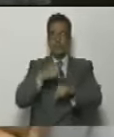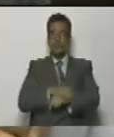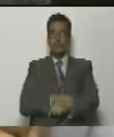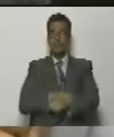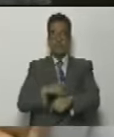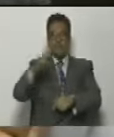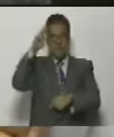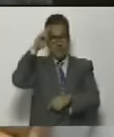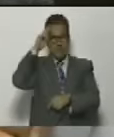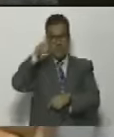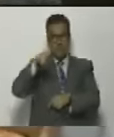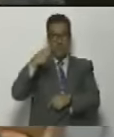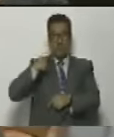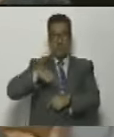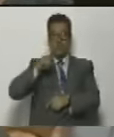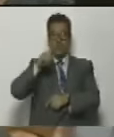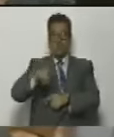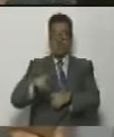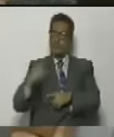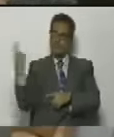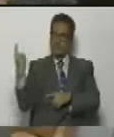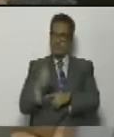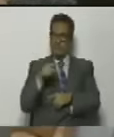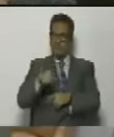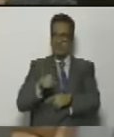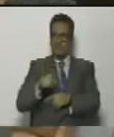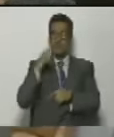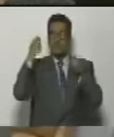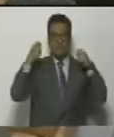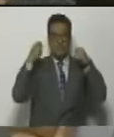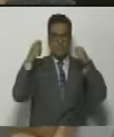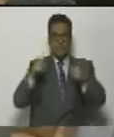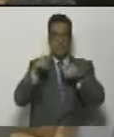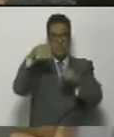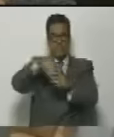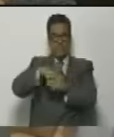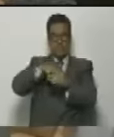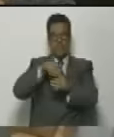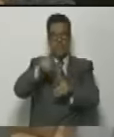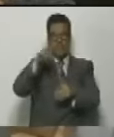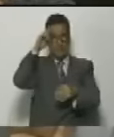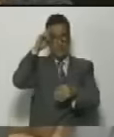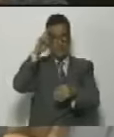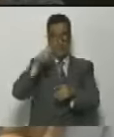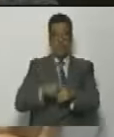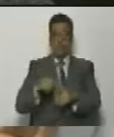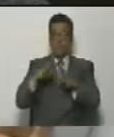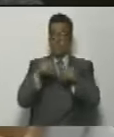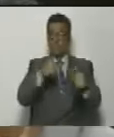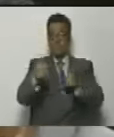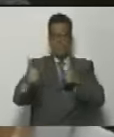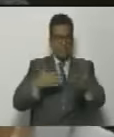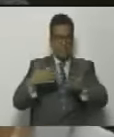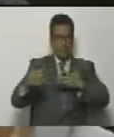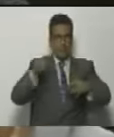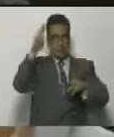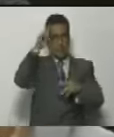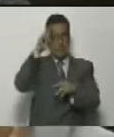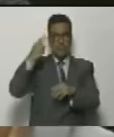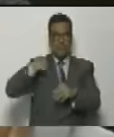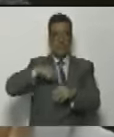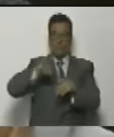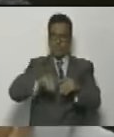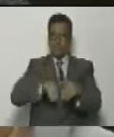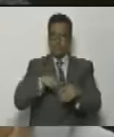el respeto. Esta tiene que ser la que viene, una campaña electoral de respeto, donde nos respetemos unos a otros, donde tengamos